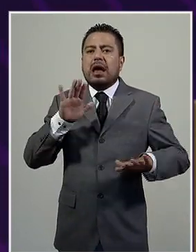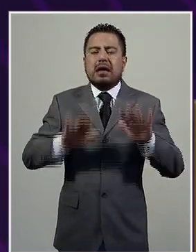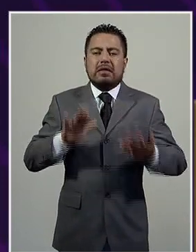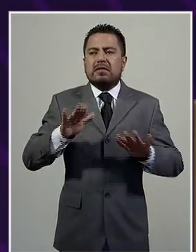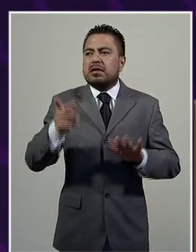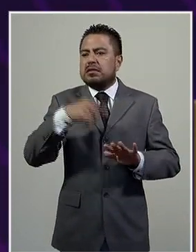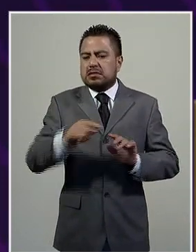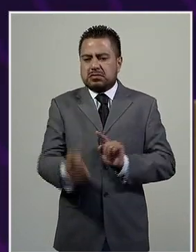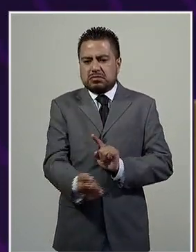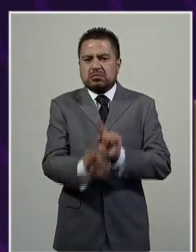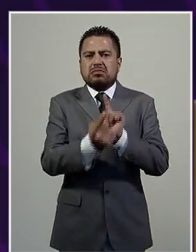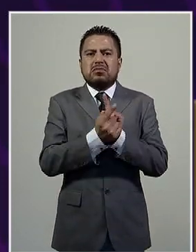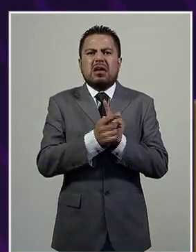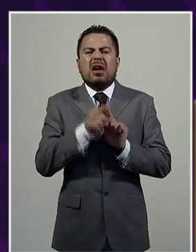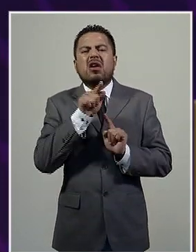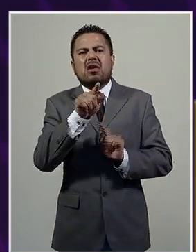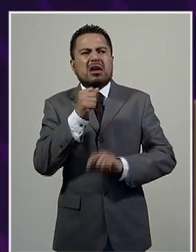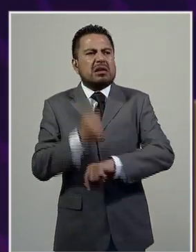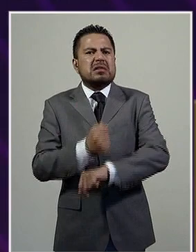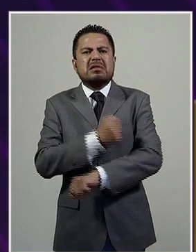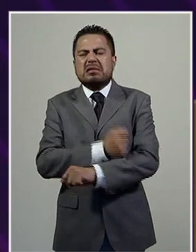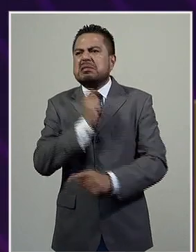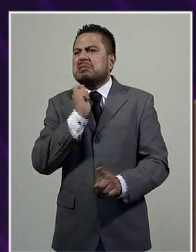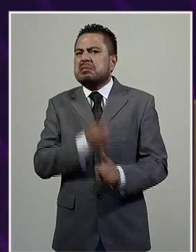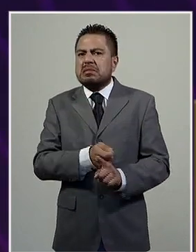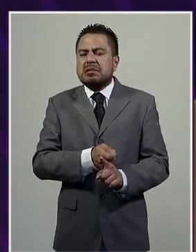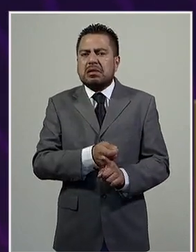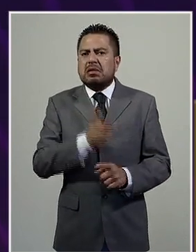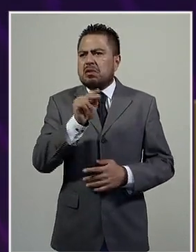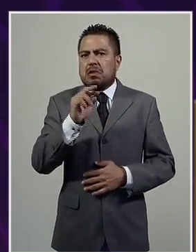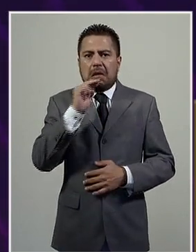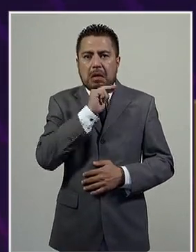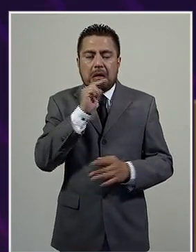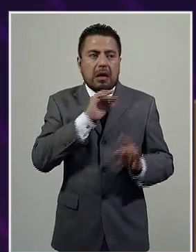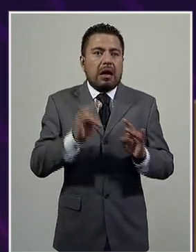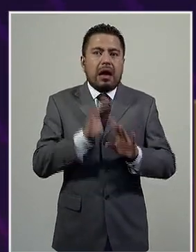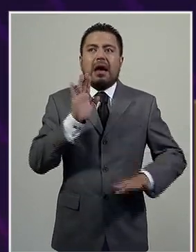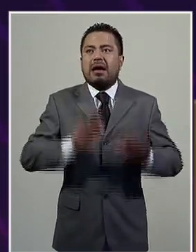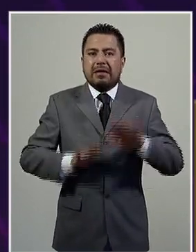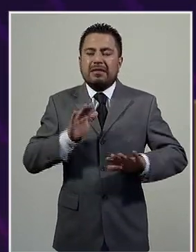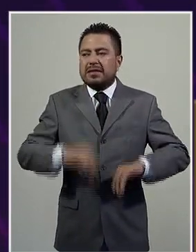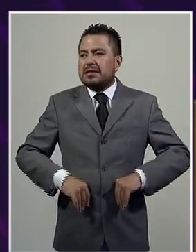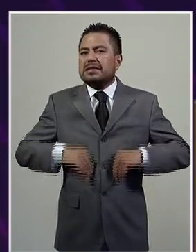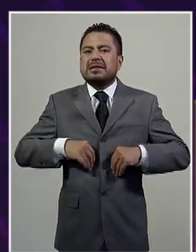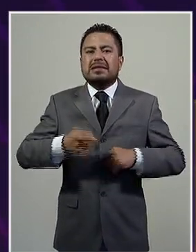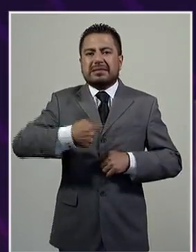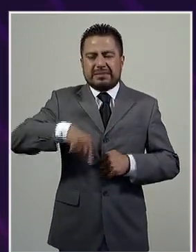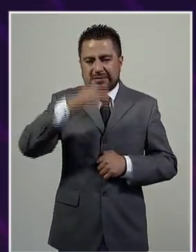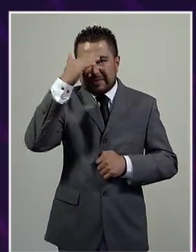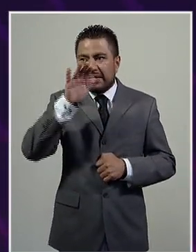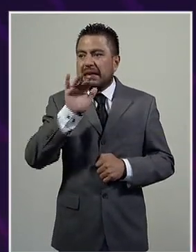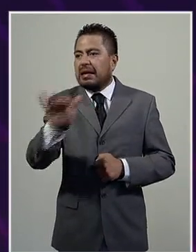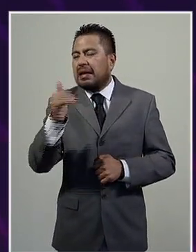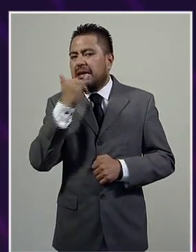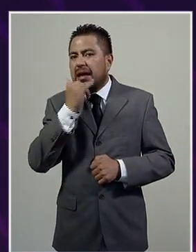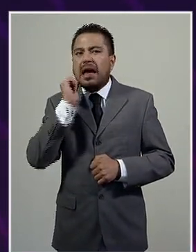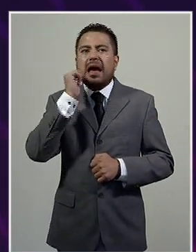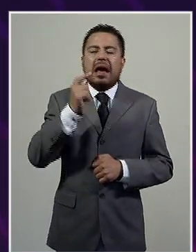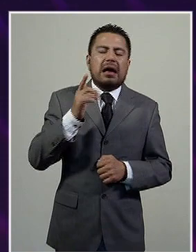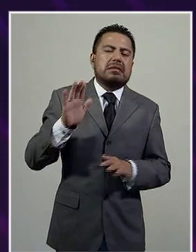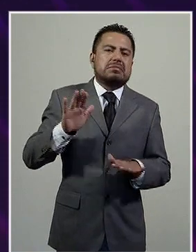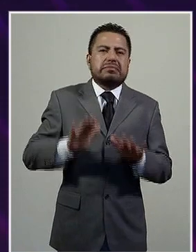persona se acerca a preguntarte qué onda con tus tatuajes, y si no tienes prisa, ¿no? Porque también vivimos en, ¿sabes qué? Algo,